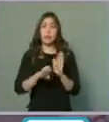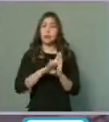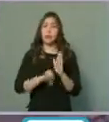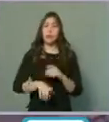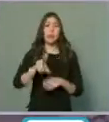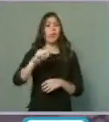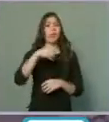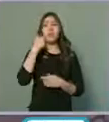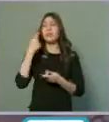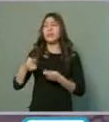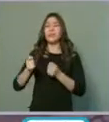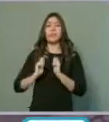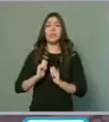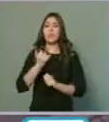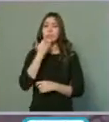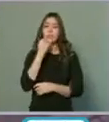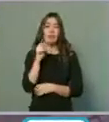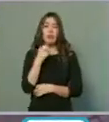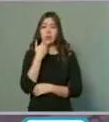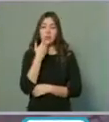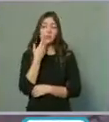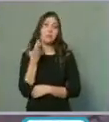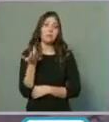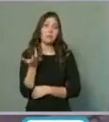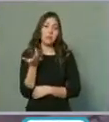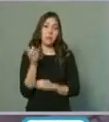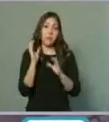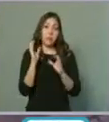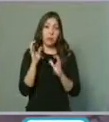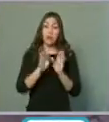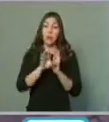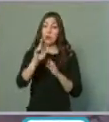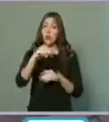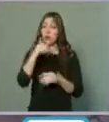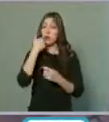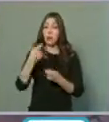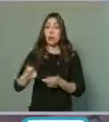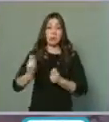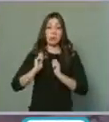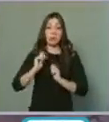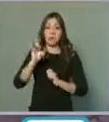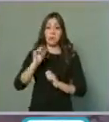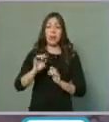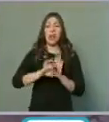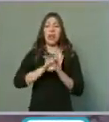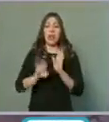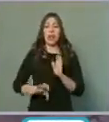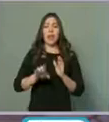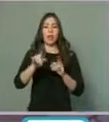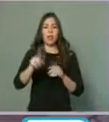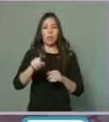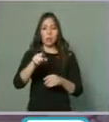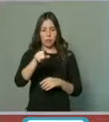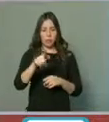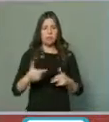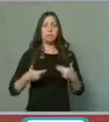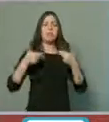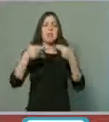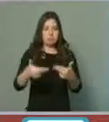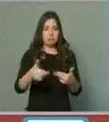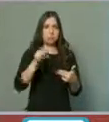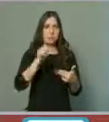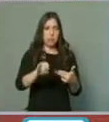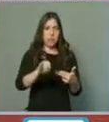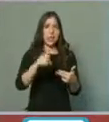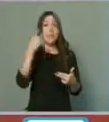aceptar el cargo, cuidado, porque entonces también puedes perder la herencia que te dejaron. Pues yo te dejo como heredero, pero también te dejo como albacea. ¿No